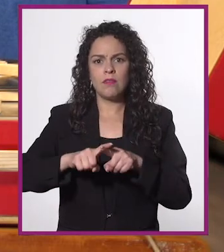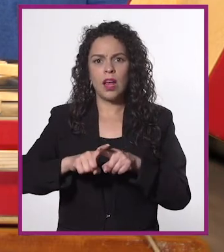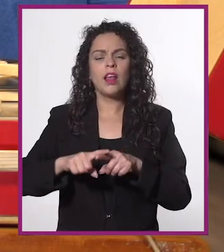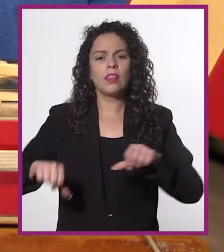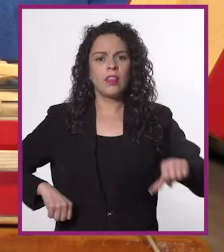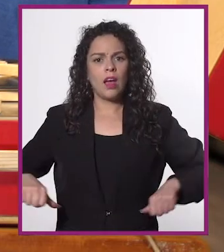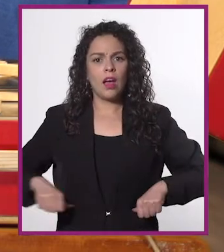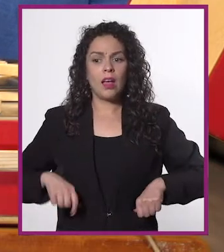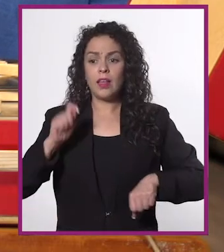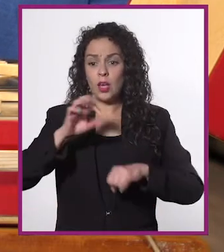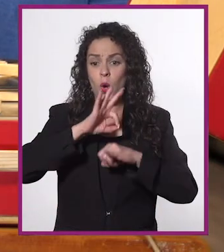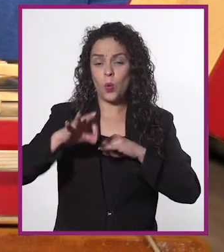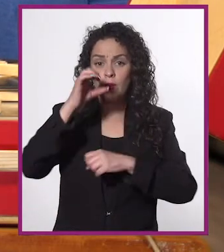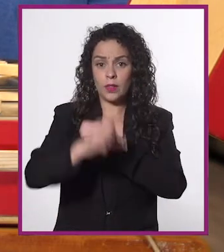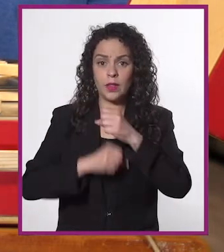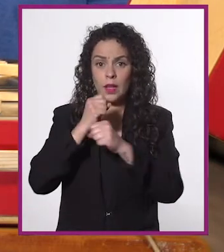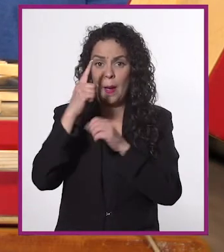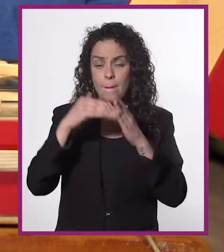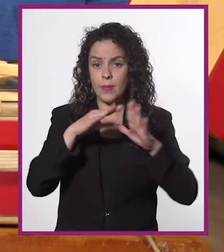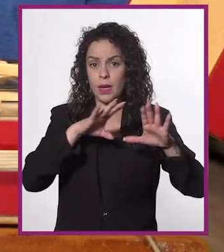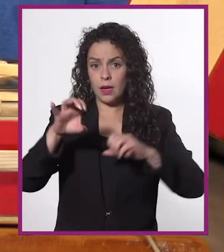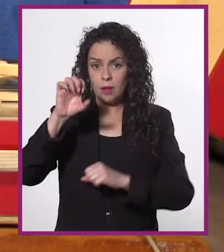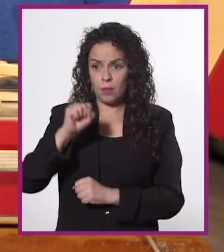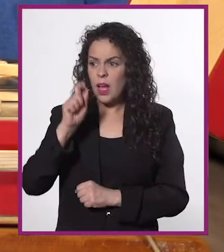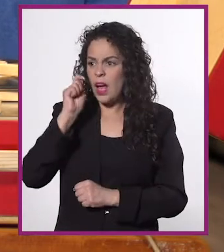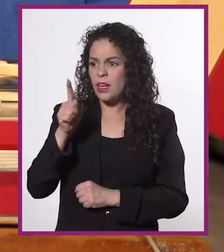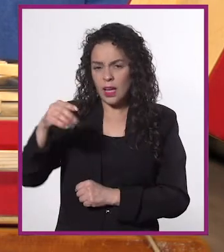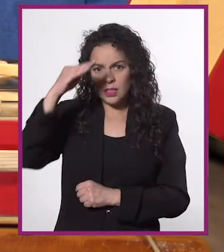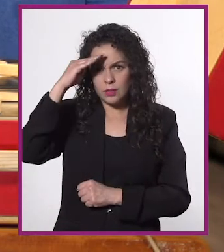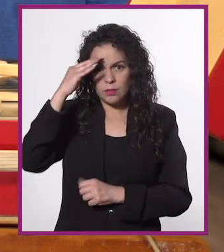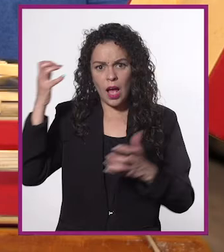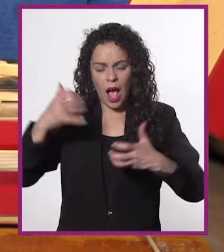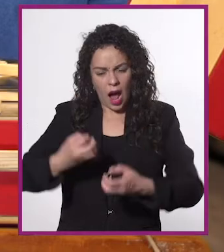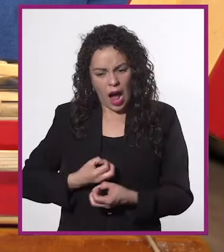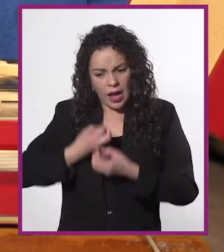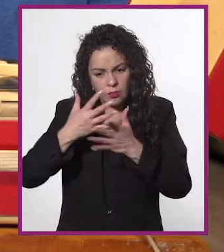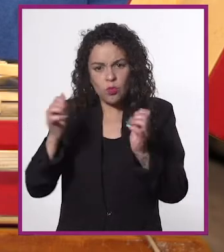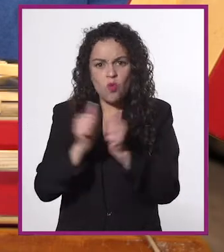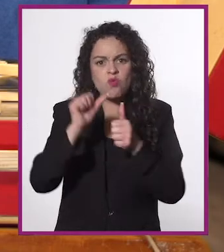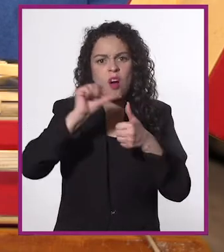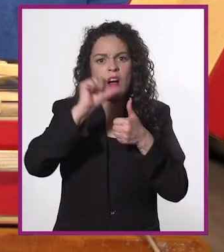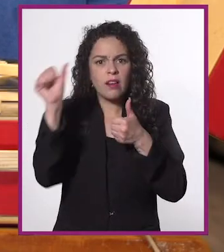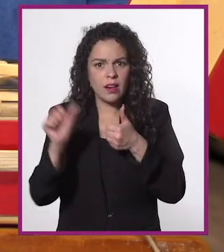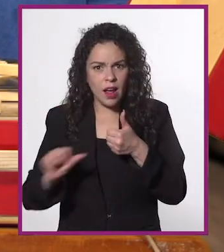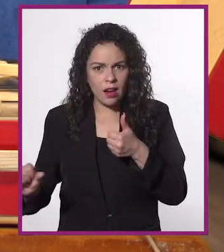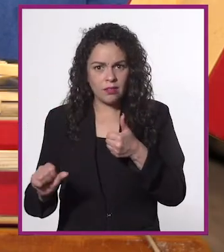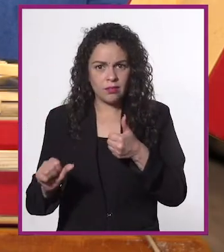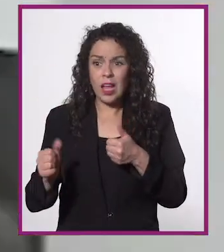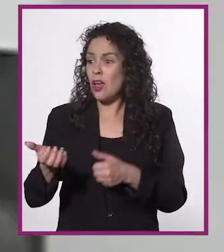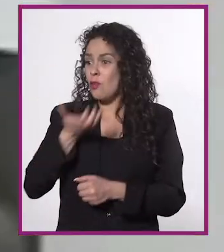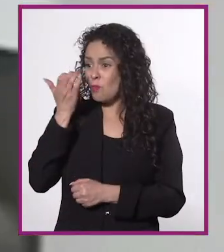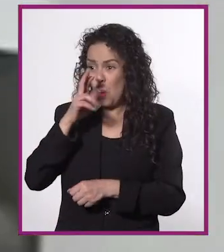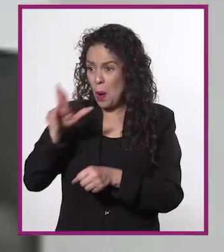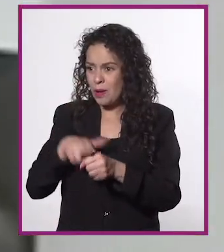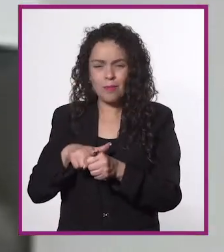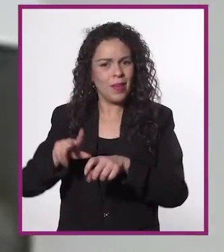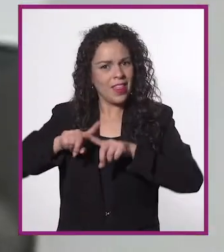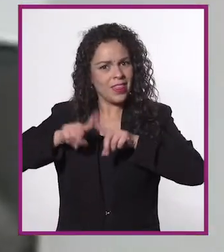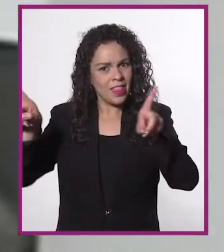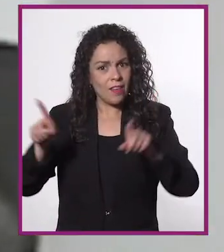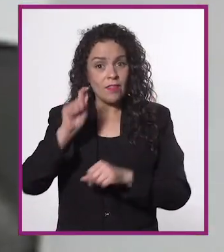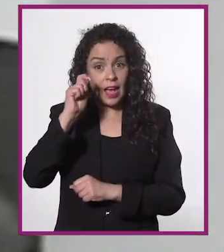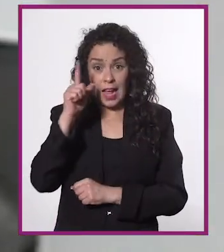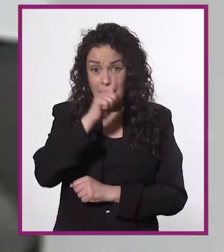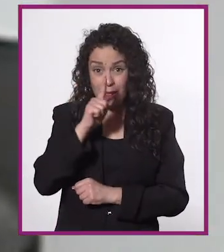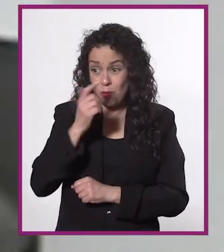60. Como movimiento, buscaban generar expresiones artísticas no convencionales que se alejaran del lenguaje convencional